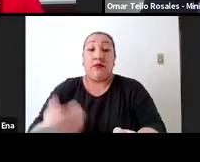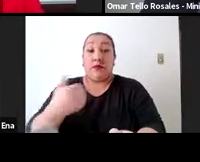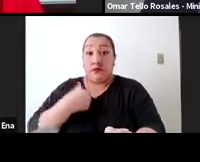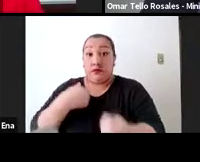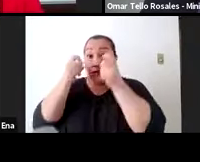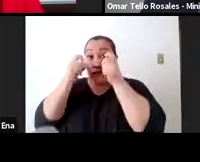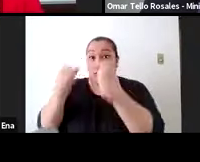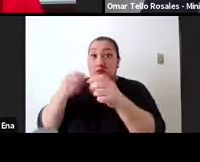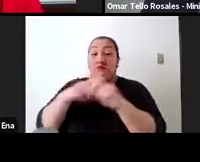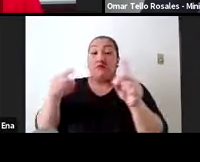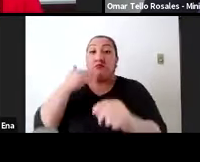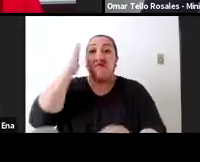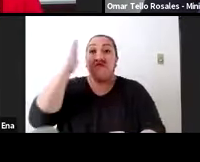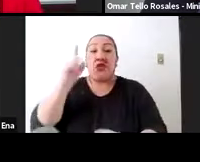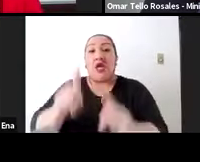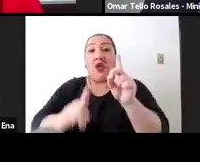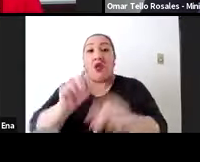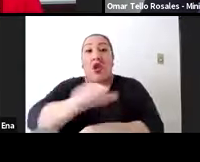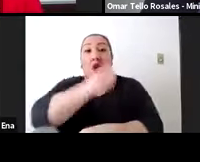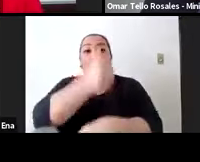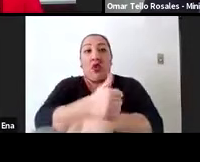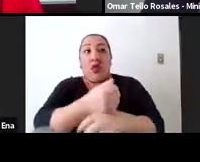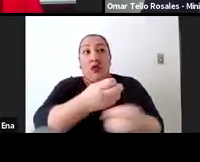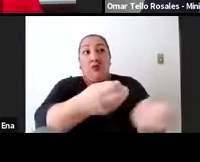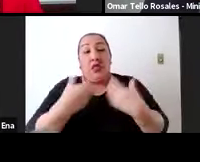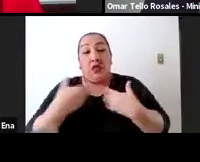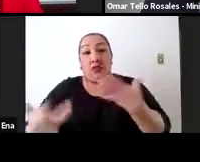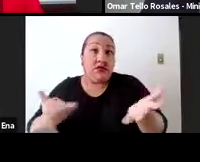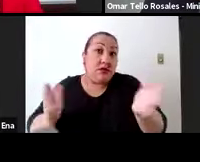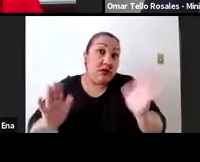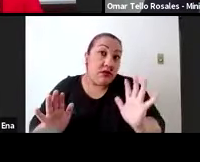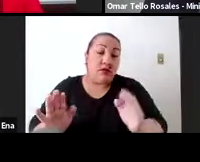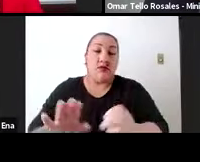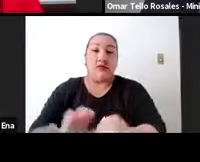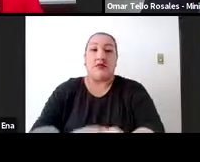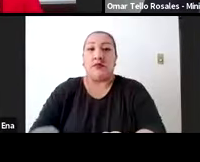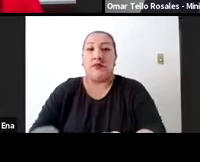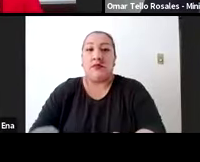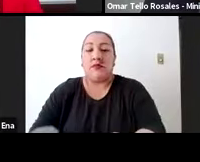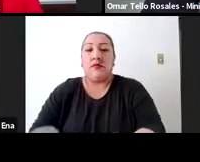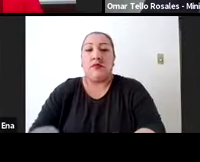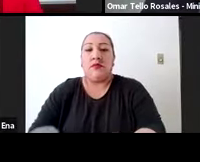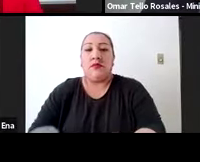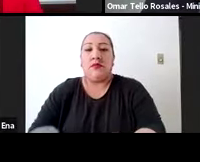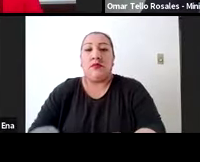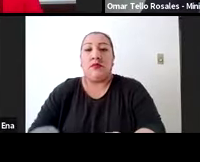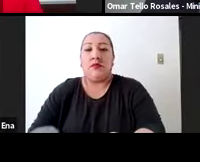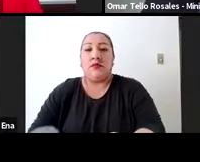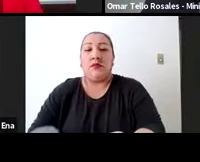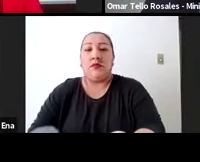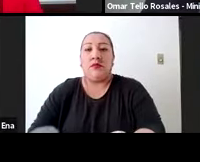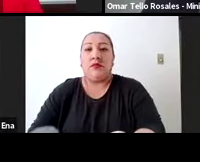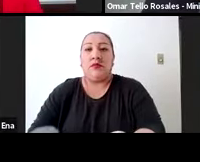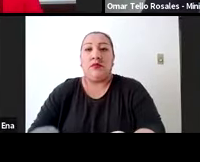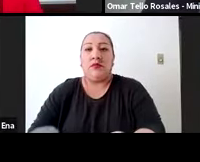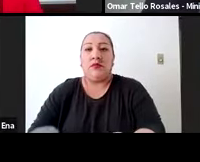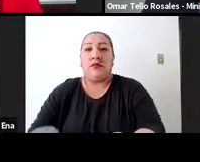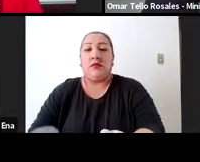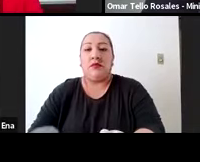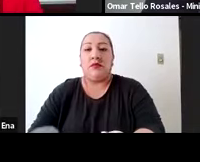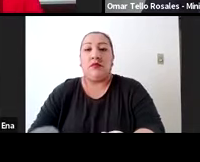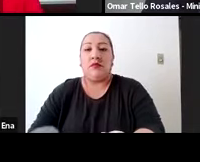de las autoridades quienes otorgaron ese servicio. Sin embargo, no podemos eludirnos de nuestra responsabilidad.